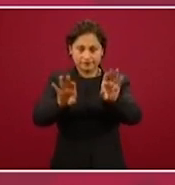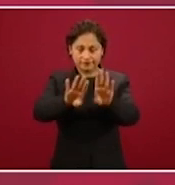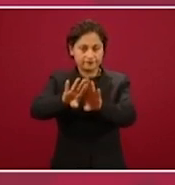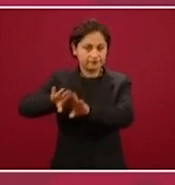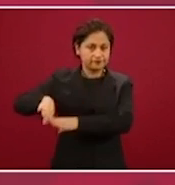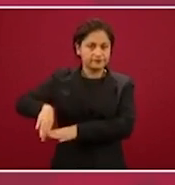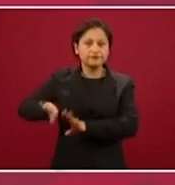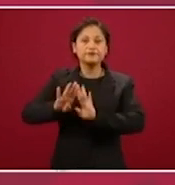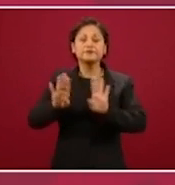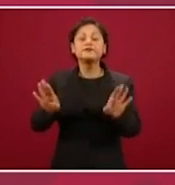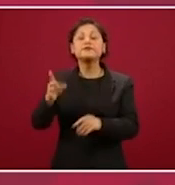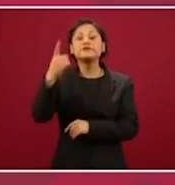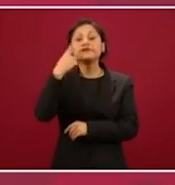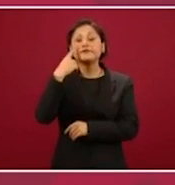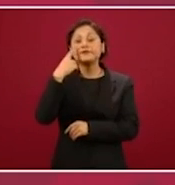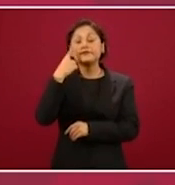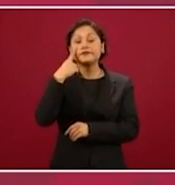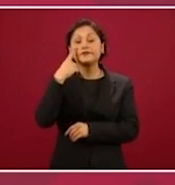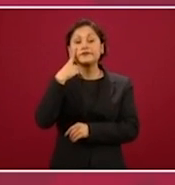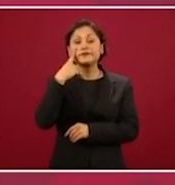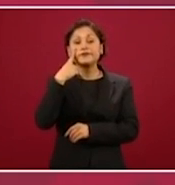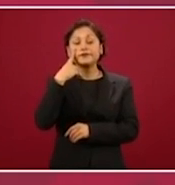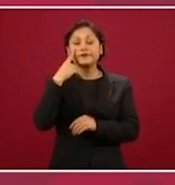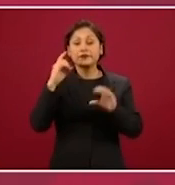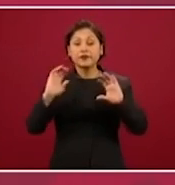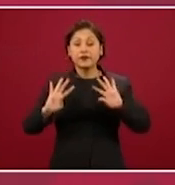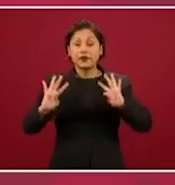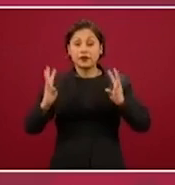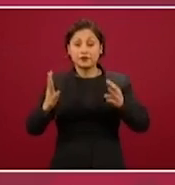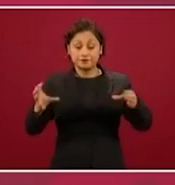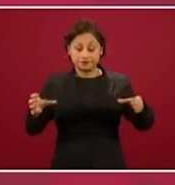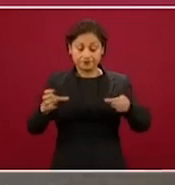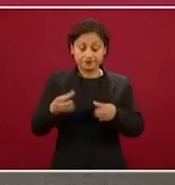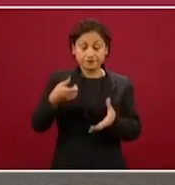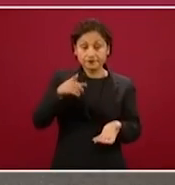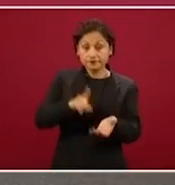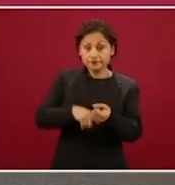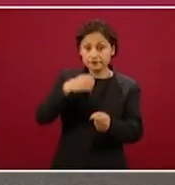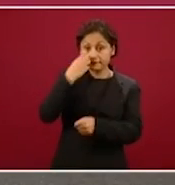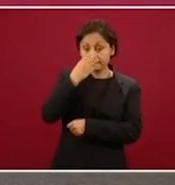se tiene el comité de la escuela, se levantó un acta